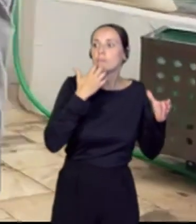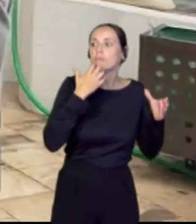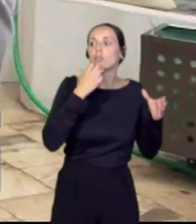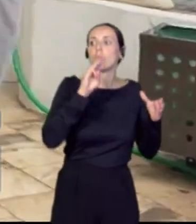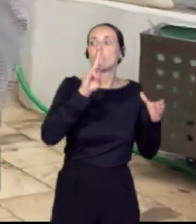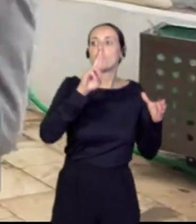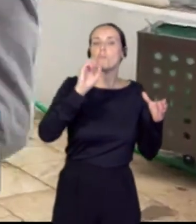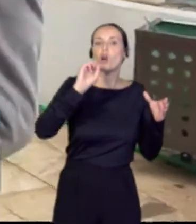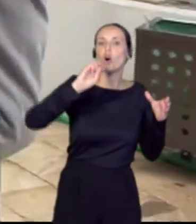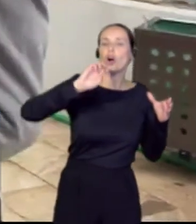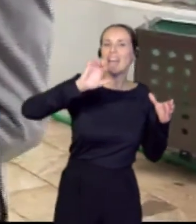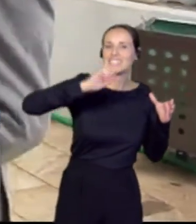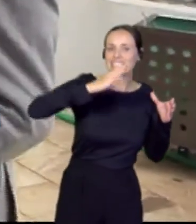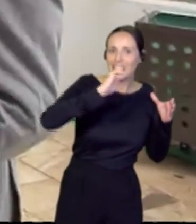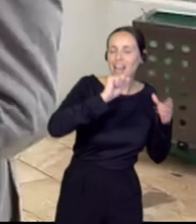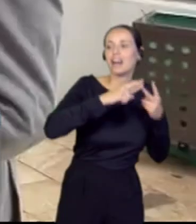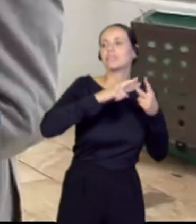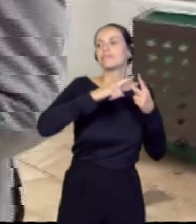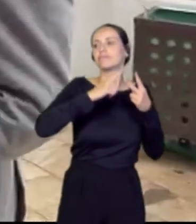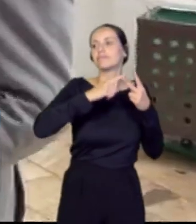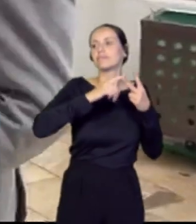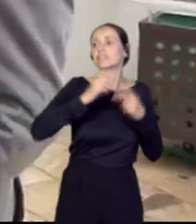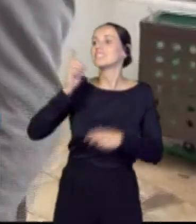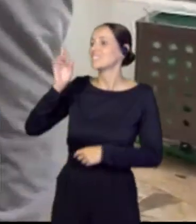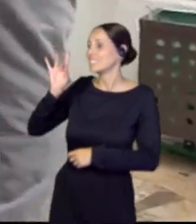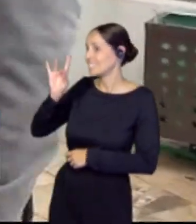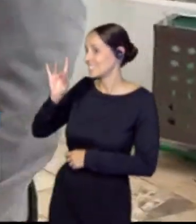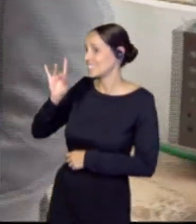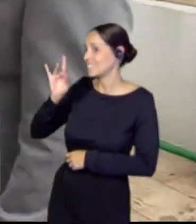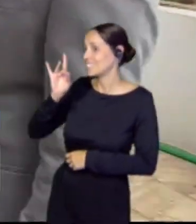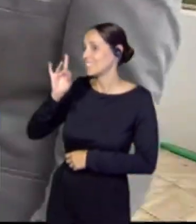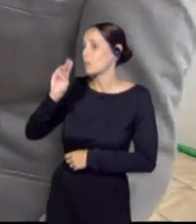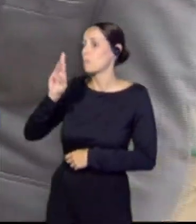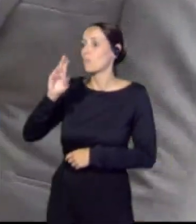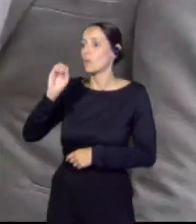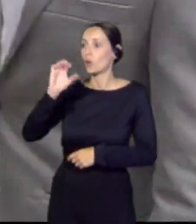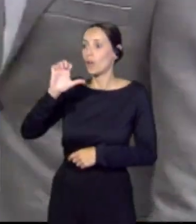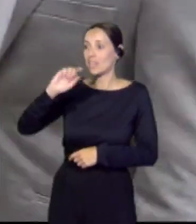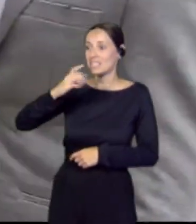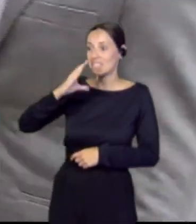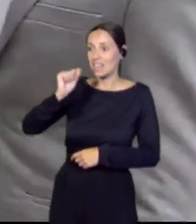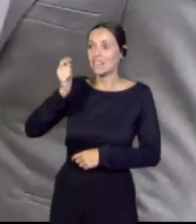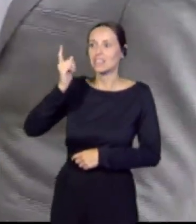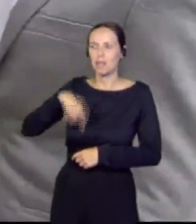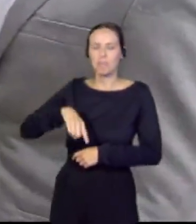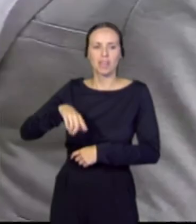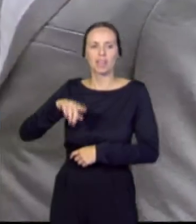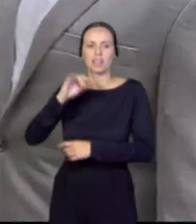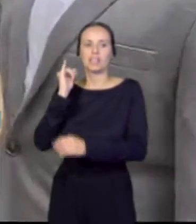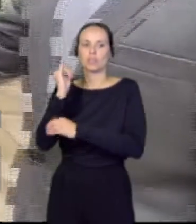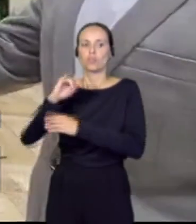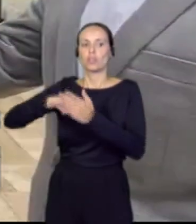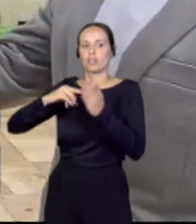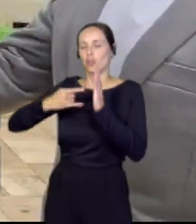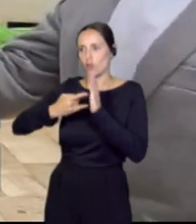por ejemplo. Tenemos también Elita Proesta, está el Instituto Tecnológico de Canarias, con el Instituto de Agua